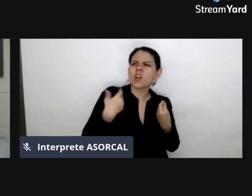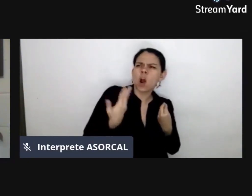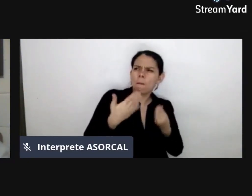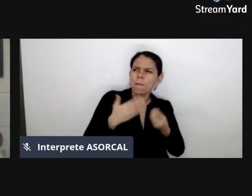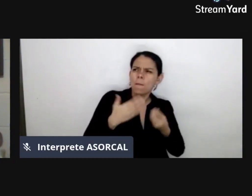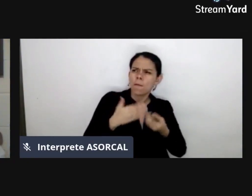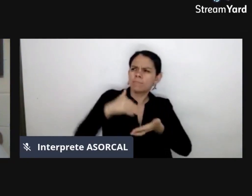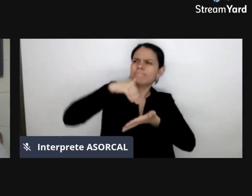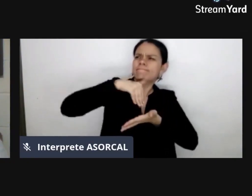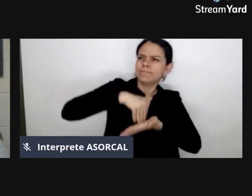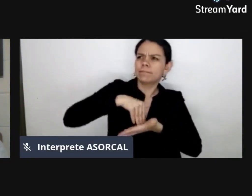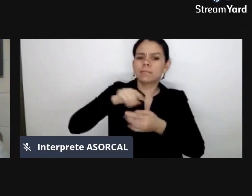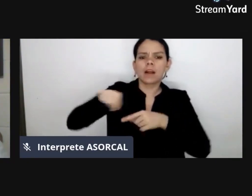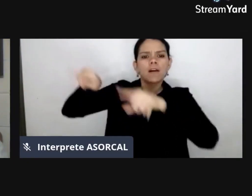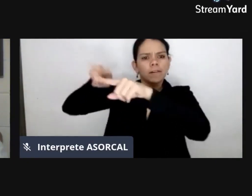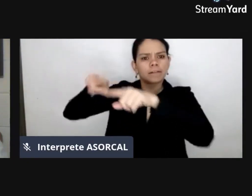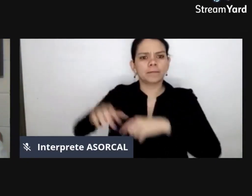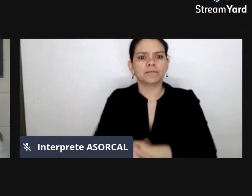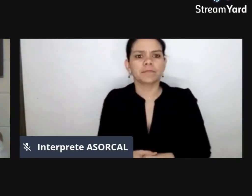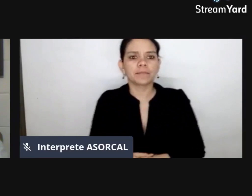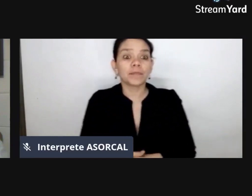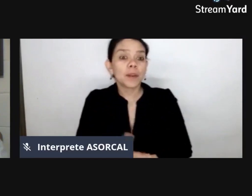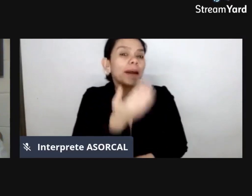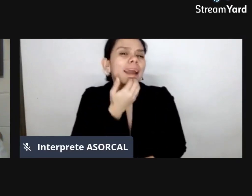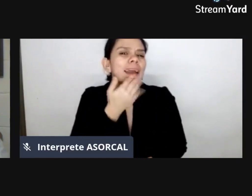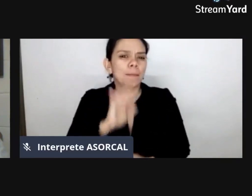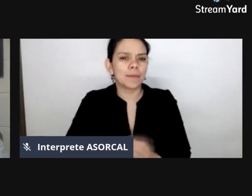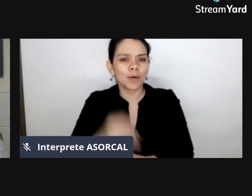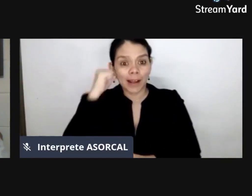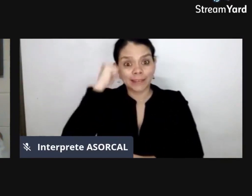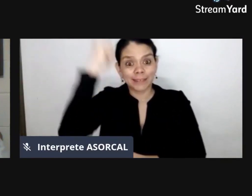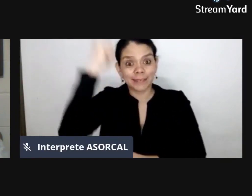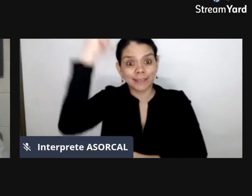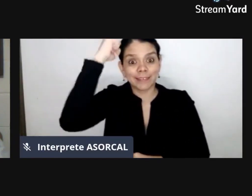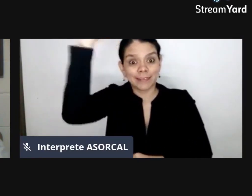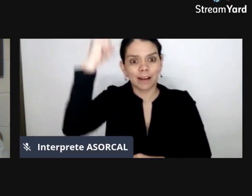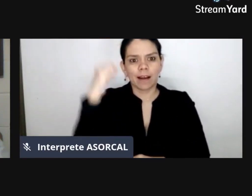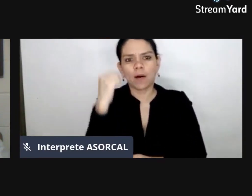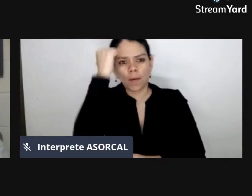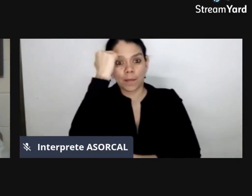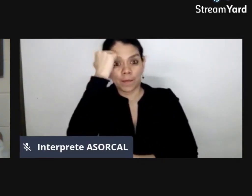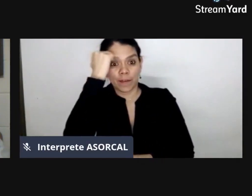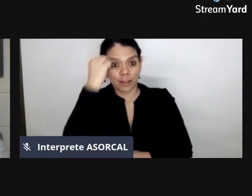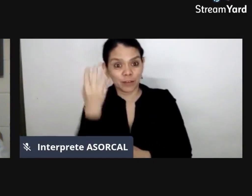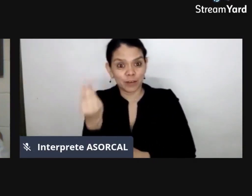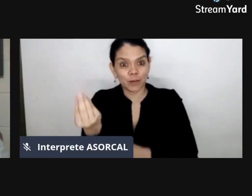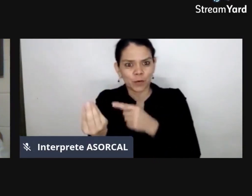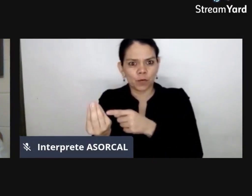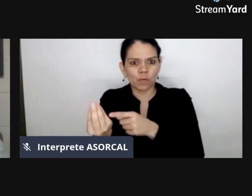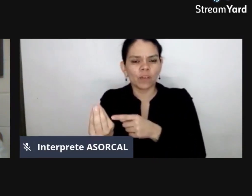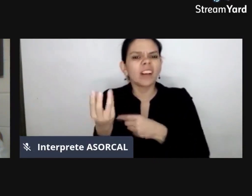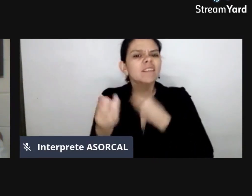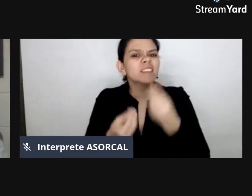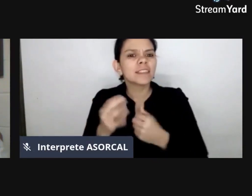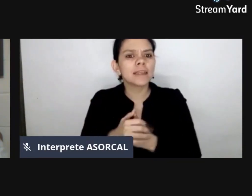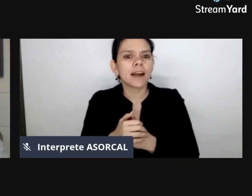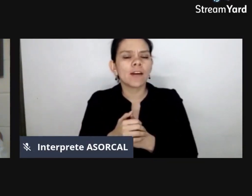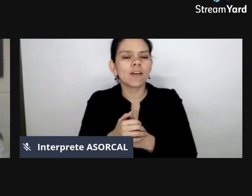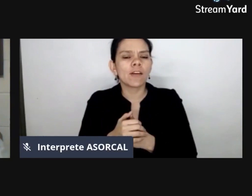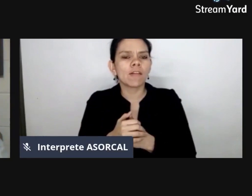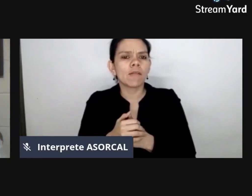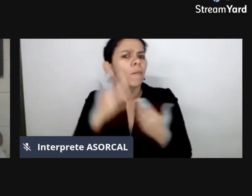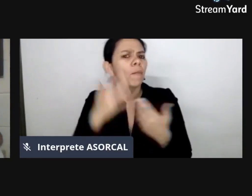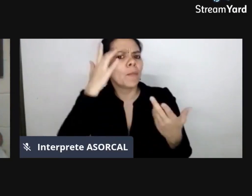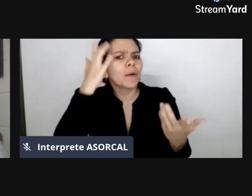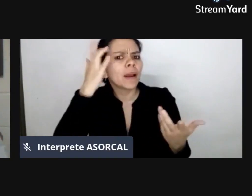cito solamente un ejemplo, el Sindicato de Maestros Andes 21 de junio se fundó en torno a una reivindicación económica concreta,